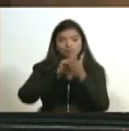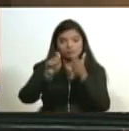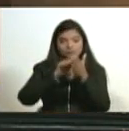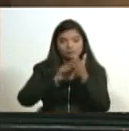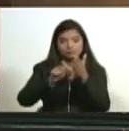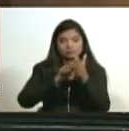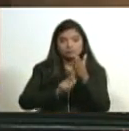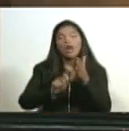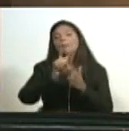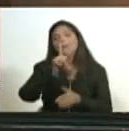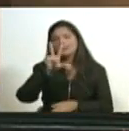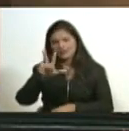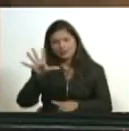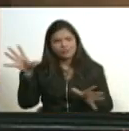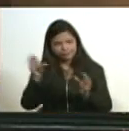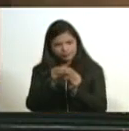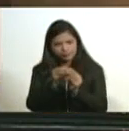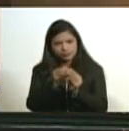Son 23, ¿verdad?